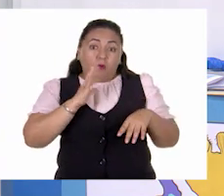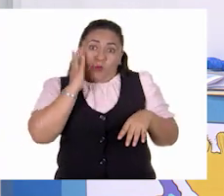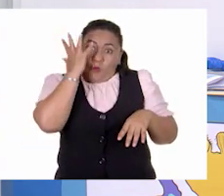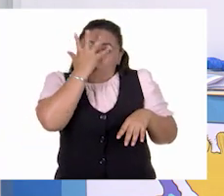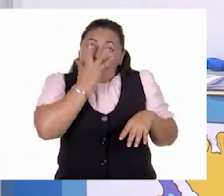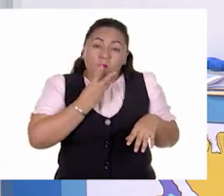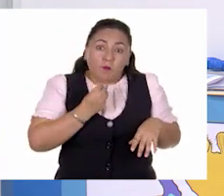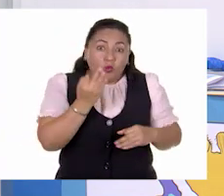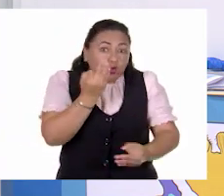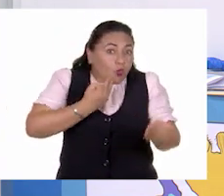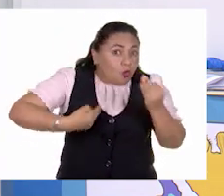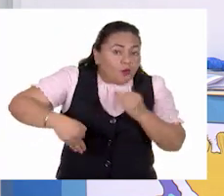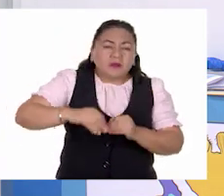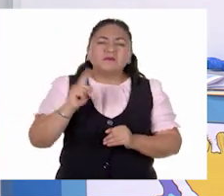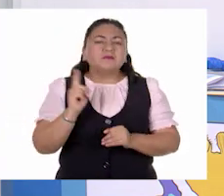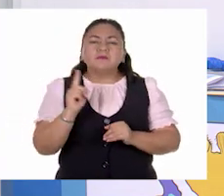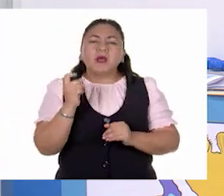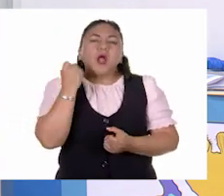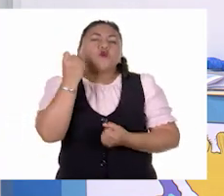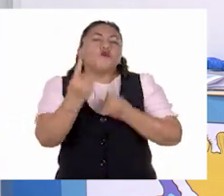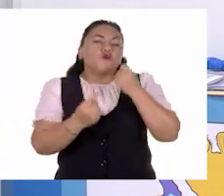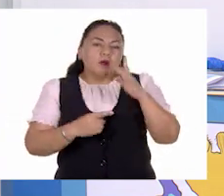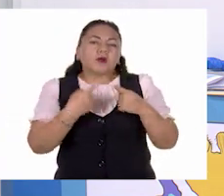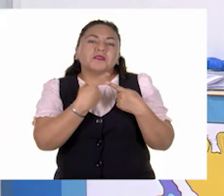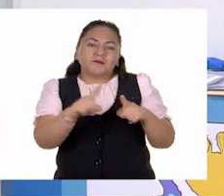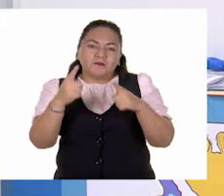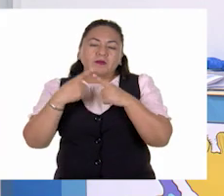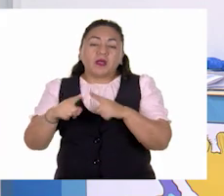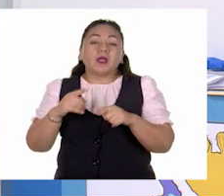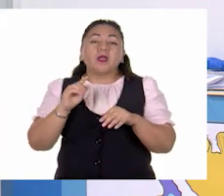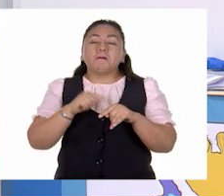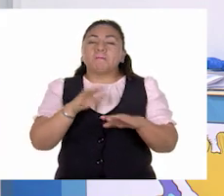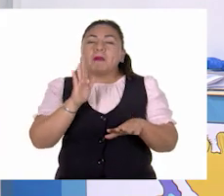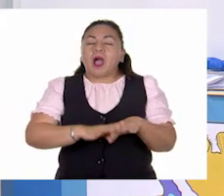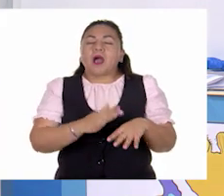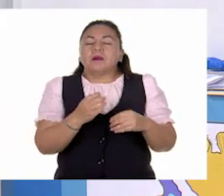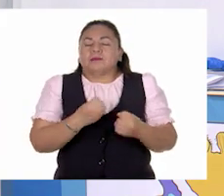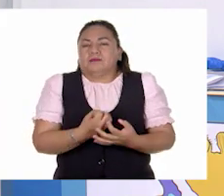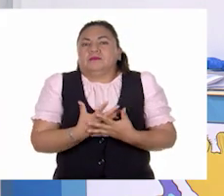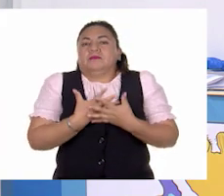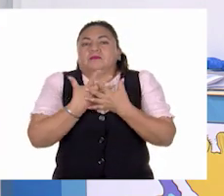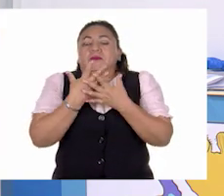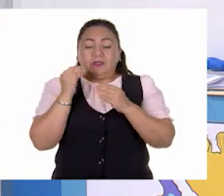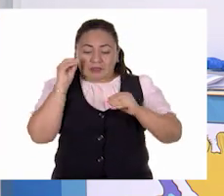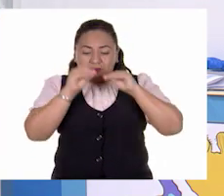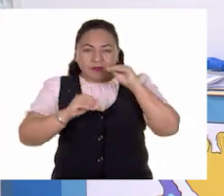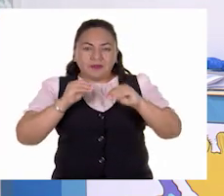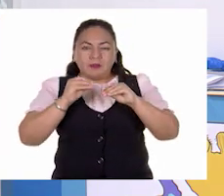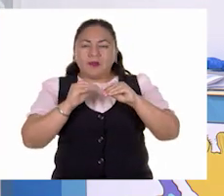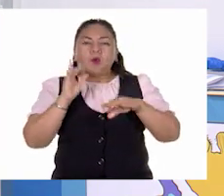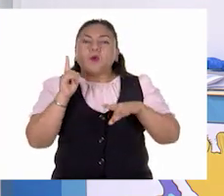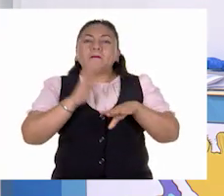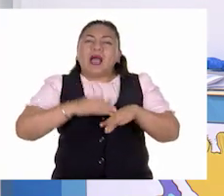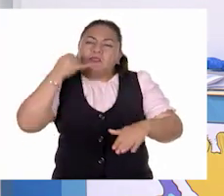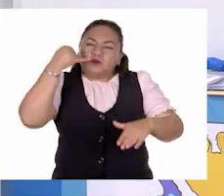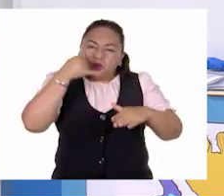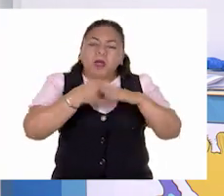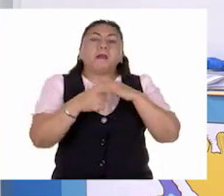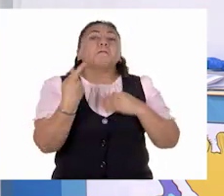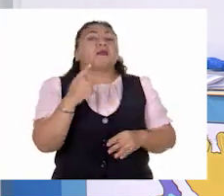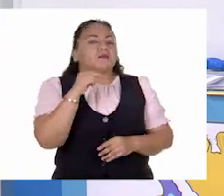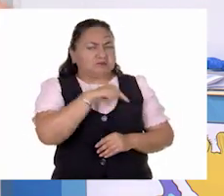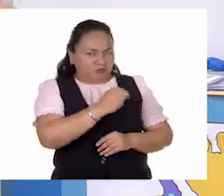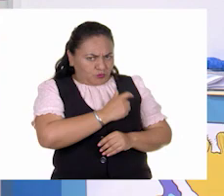Bueno, no todas tienen que ser bonitas y que su efecto es más profundo que el de decorar lo que se dice. Pero, Ton,